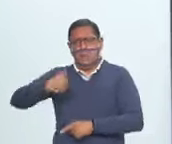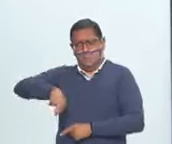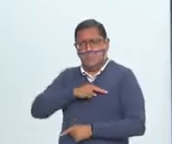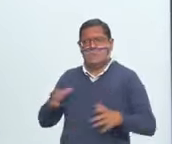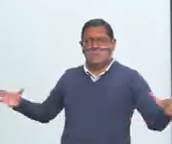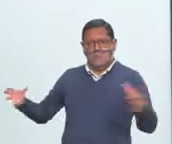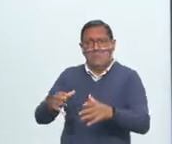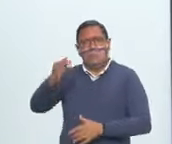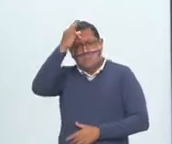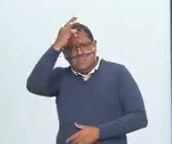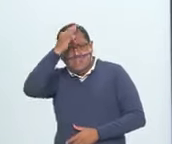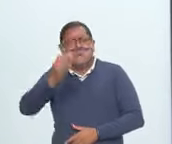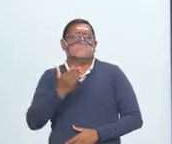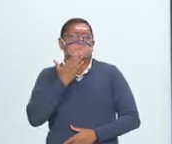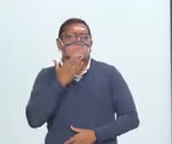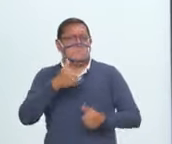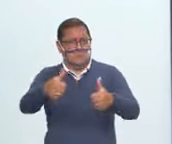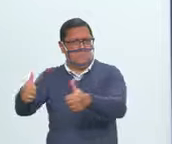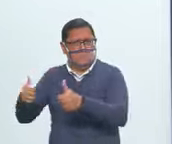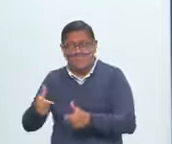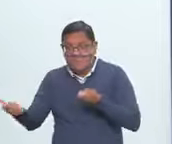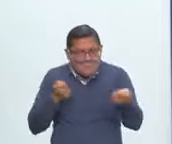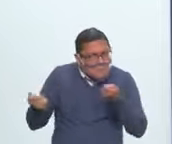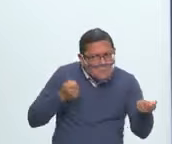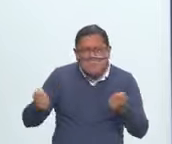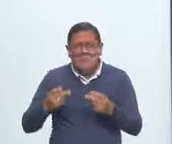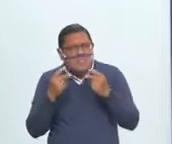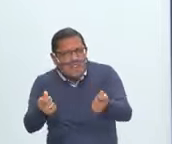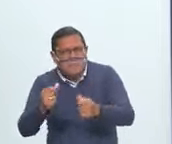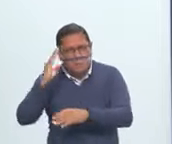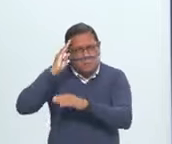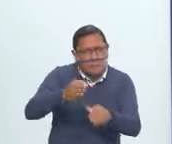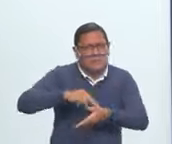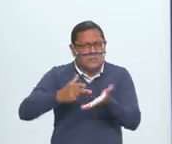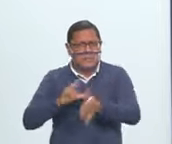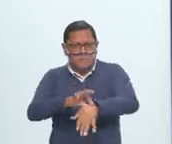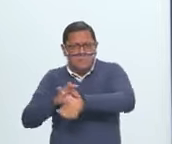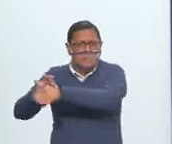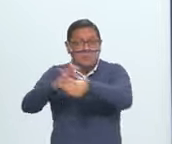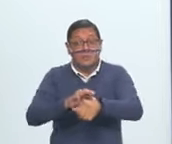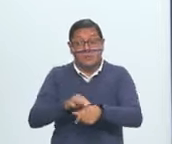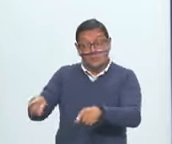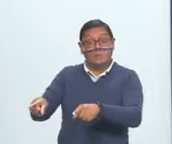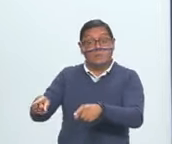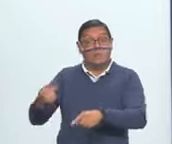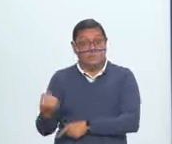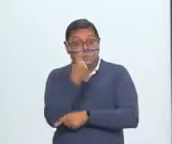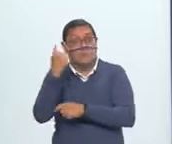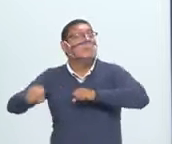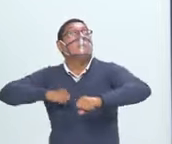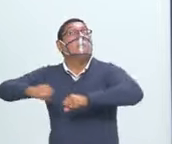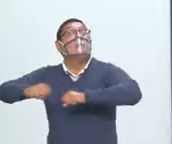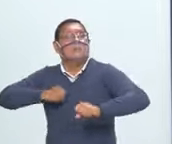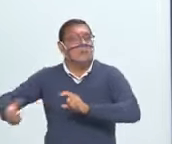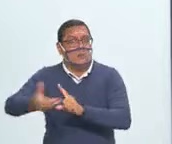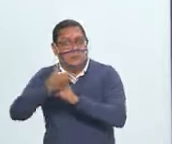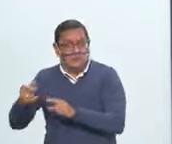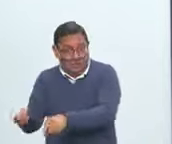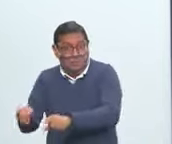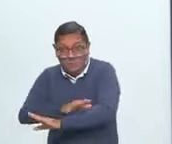hospitalario y sobre todo en nuestros profesionales de la salud. Pero hay que apoyarlos, hay que acompañarlos,